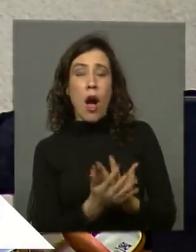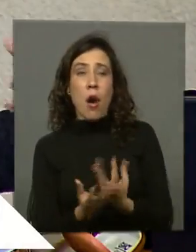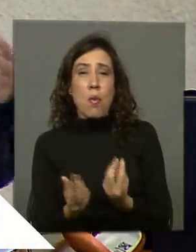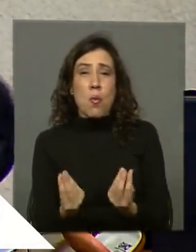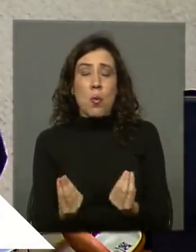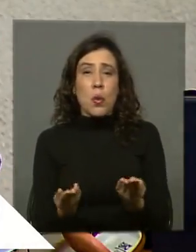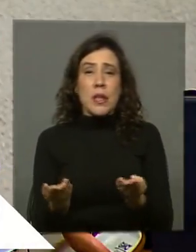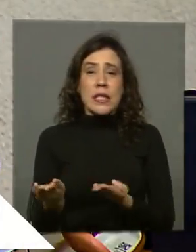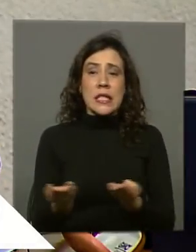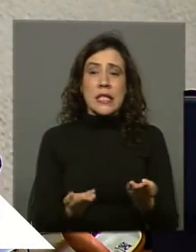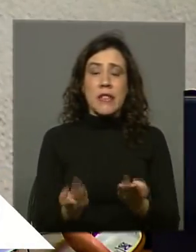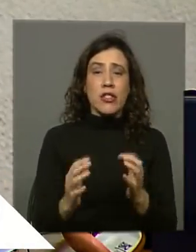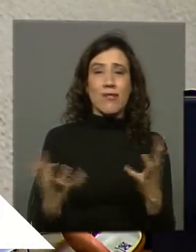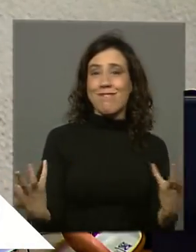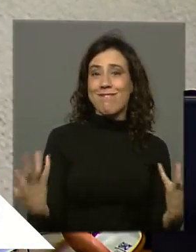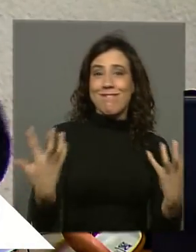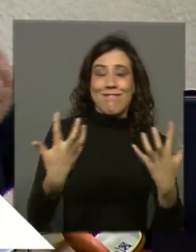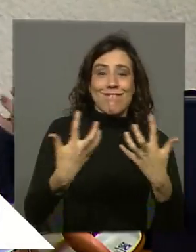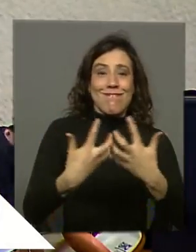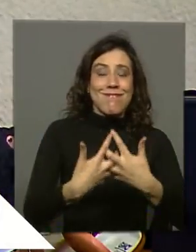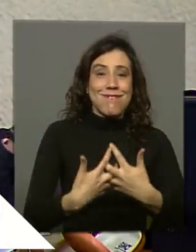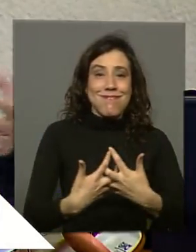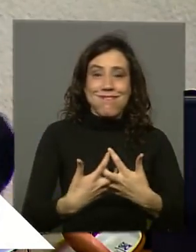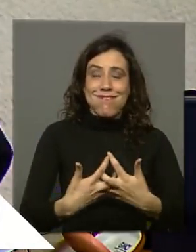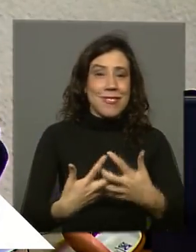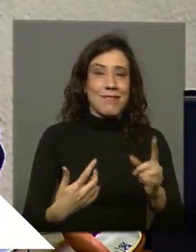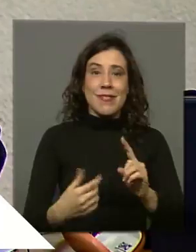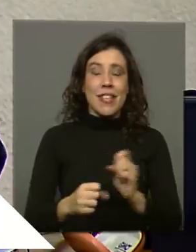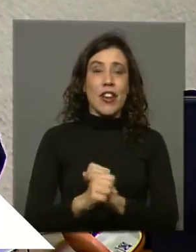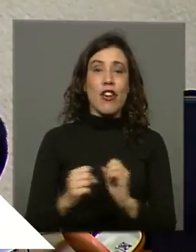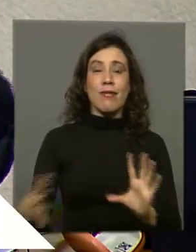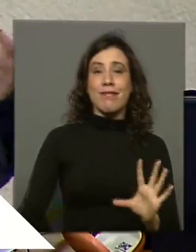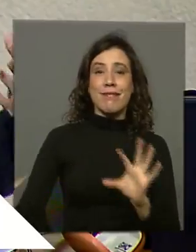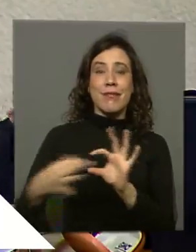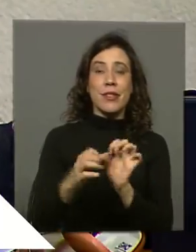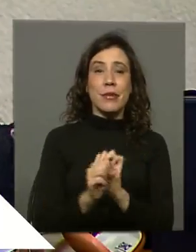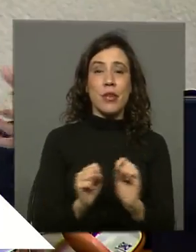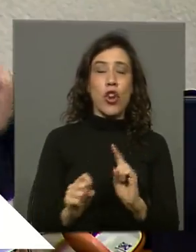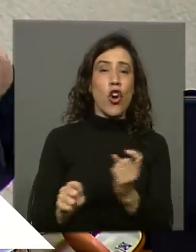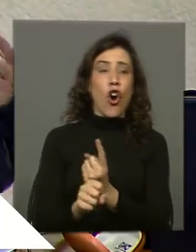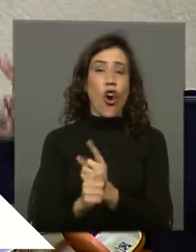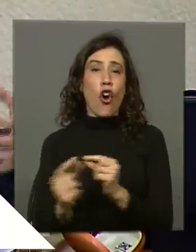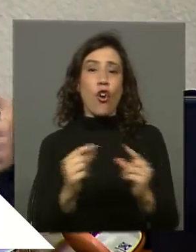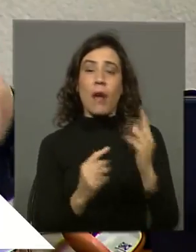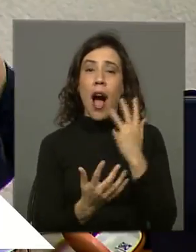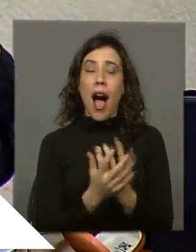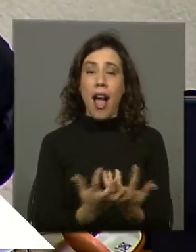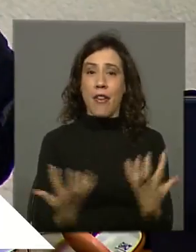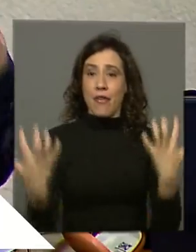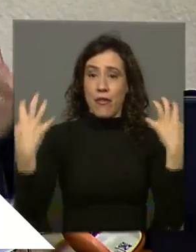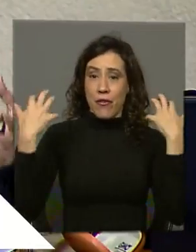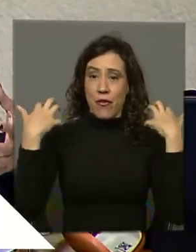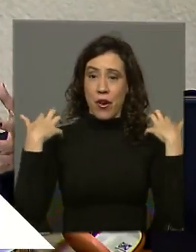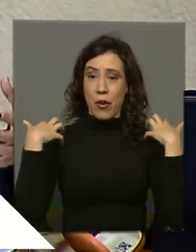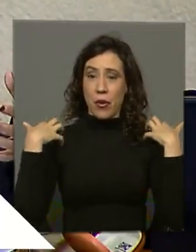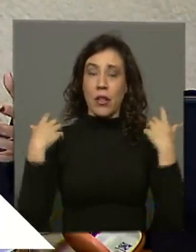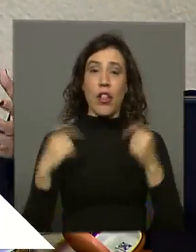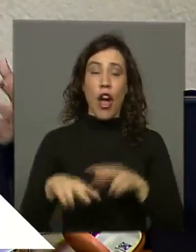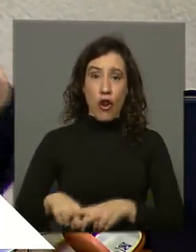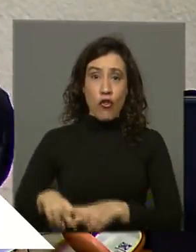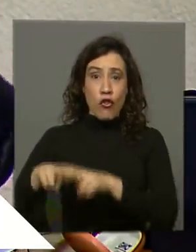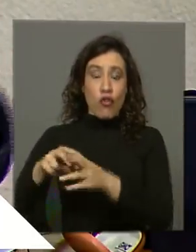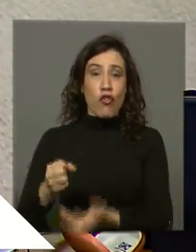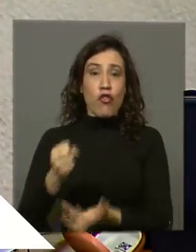servicios que no se articulan entre sí muchos servicios que no conversan que incluso tienen no es cierto facultades recursos